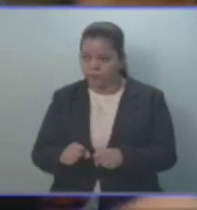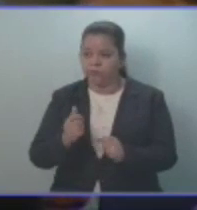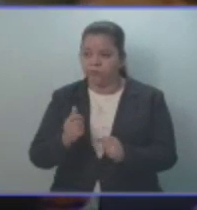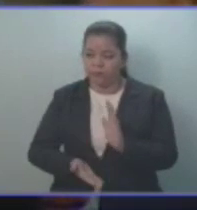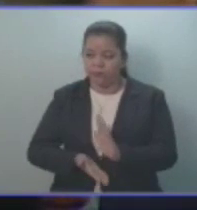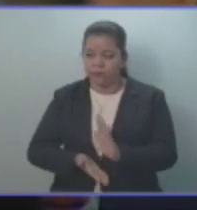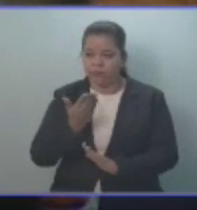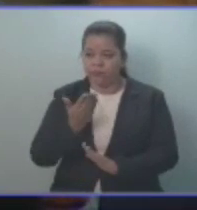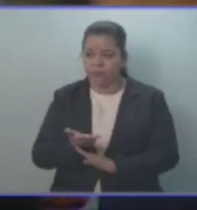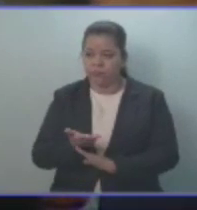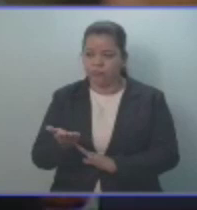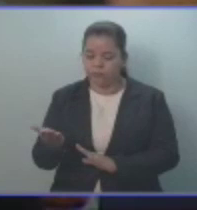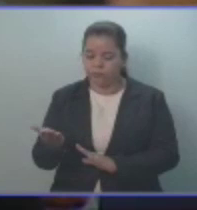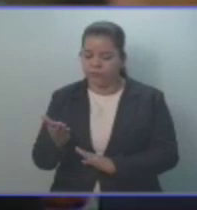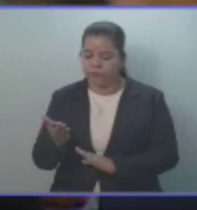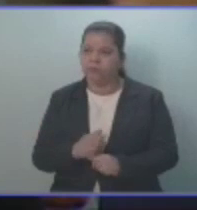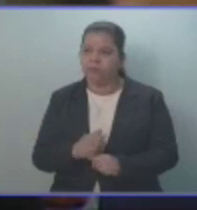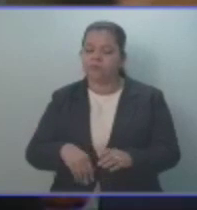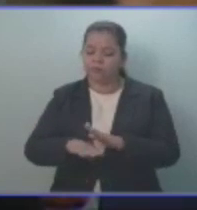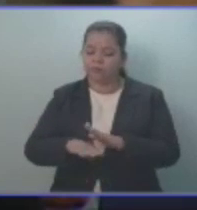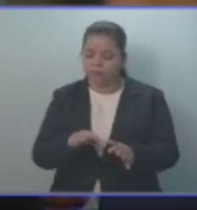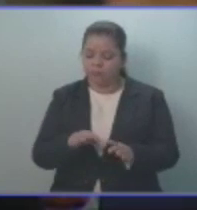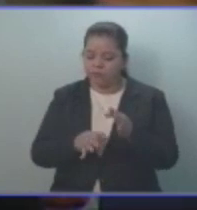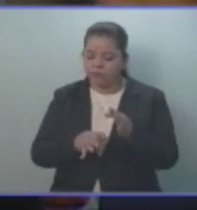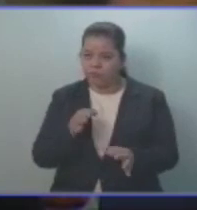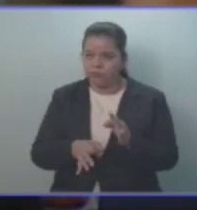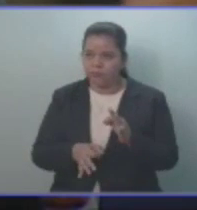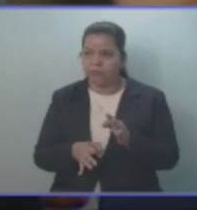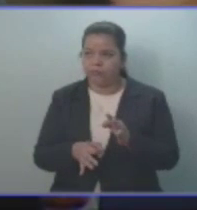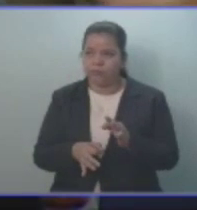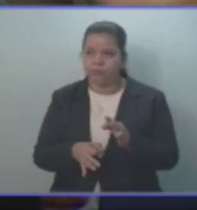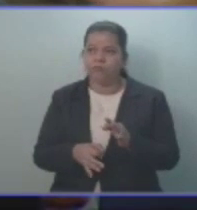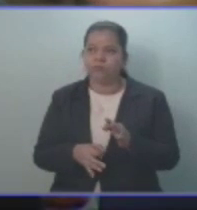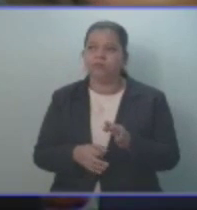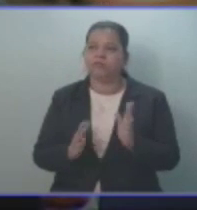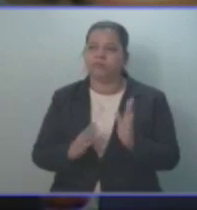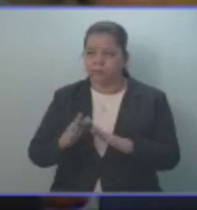mayores elementos de juicio y criterio